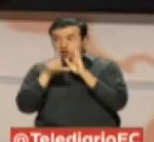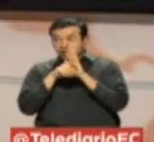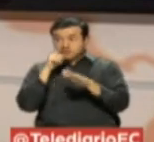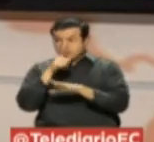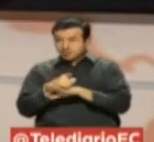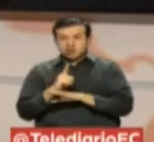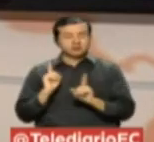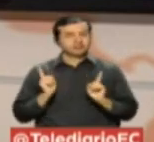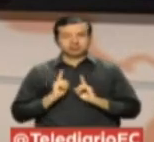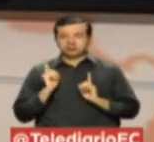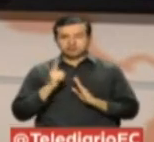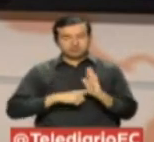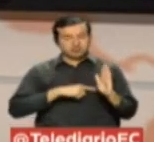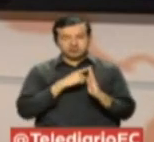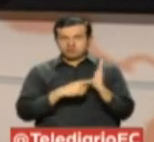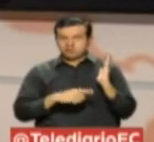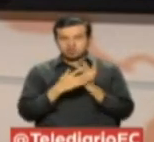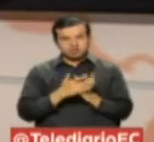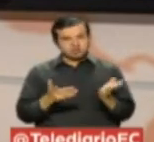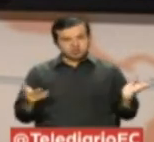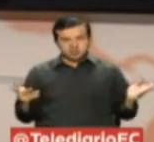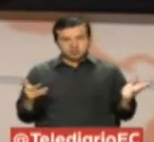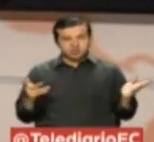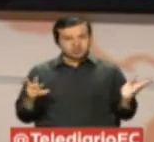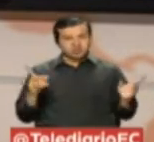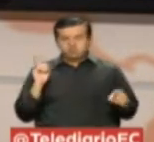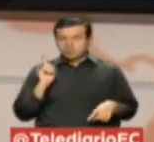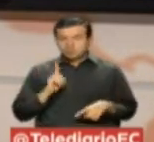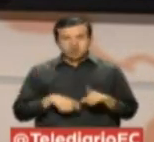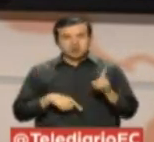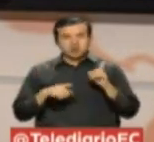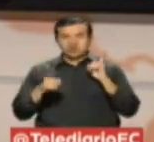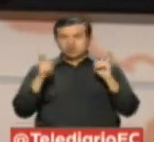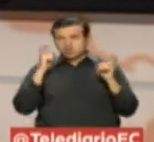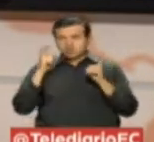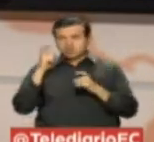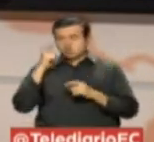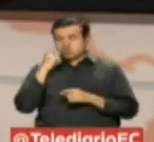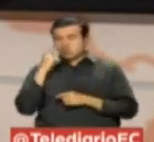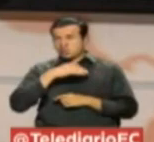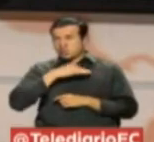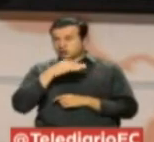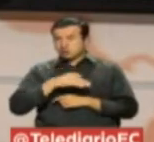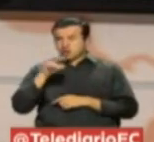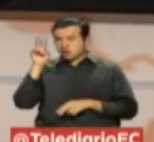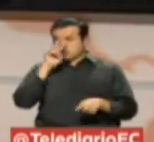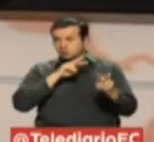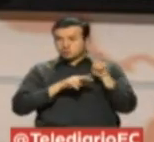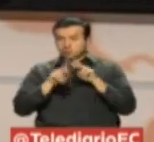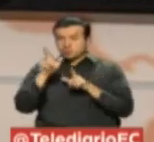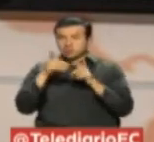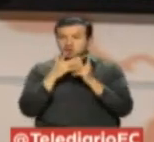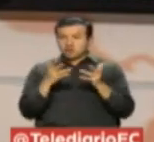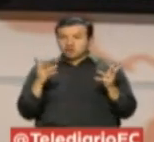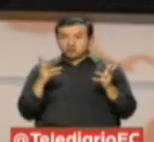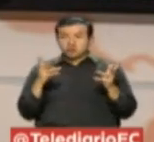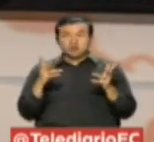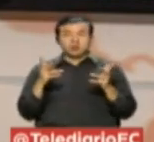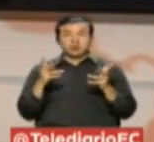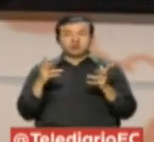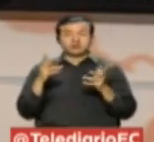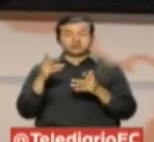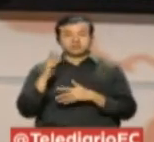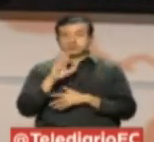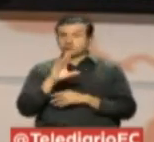para regular la moral la ética del comportamiento genérico